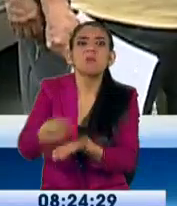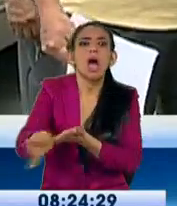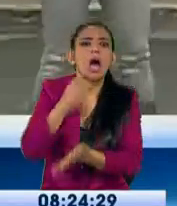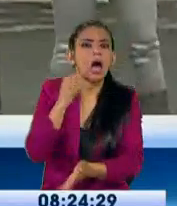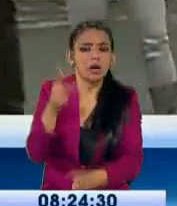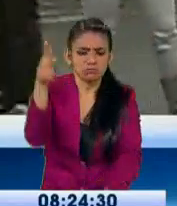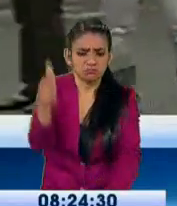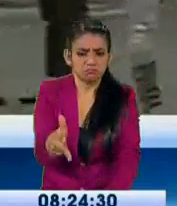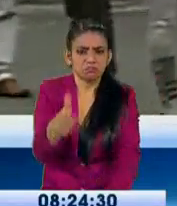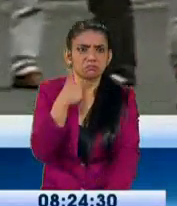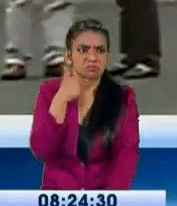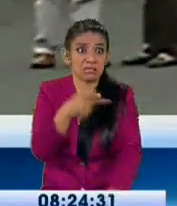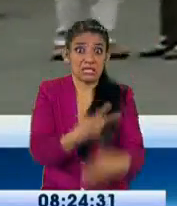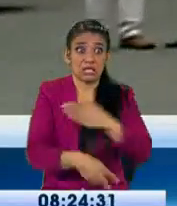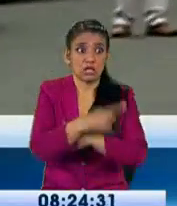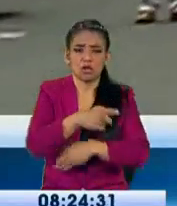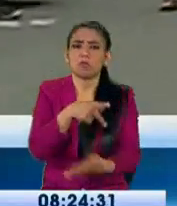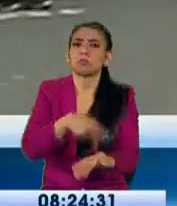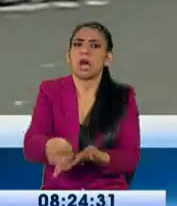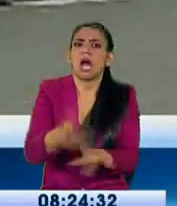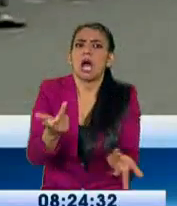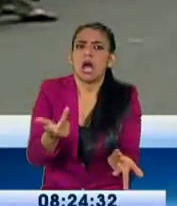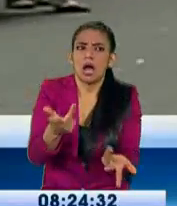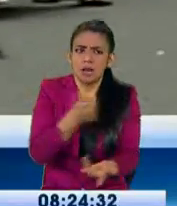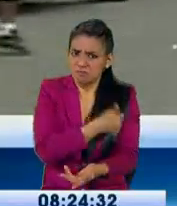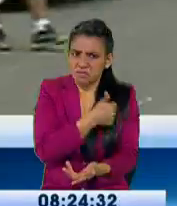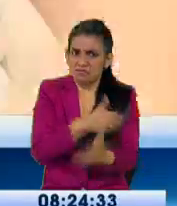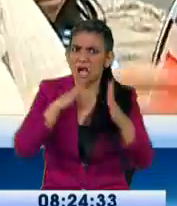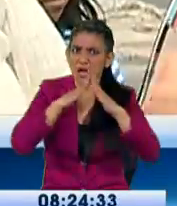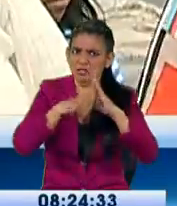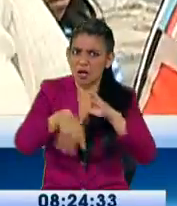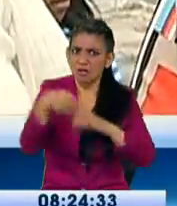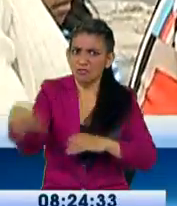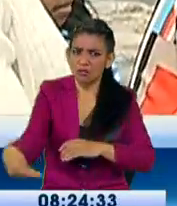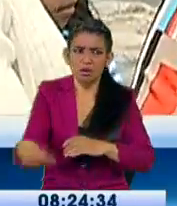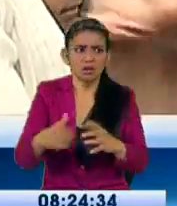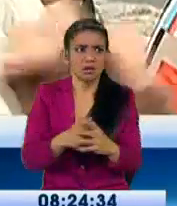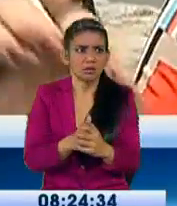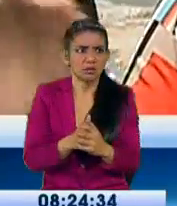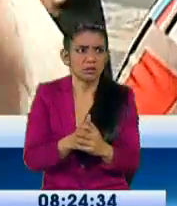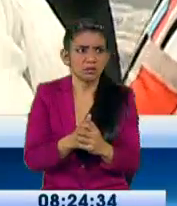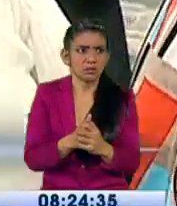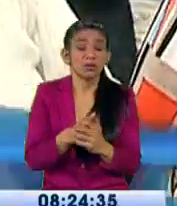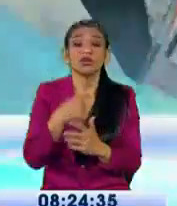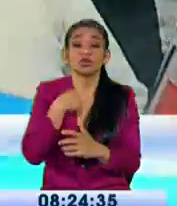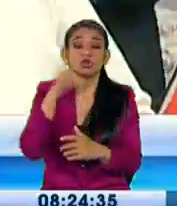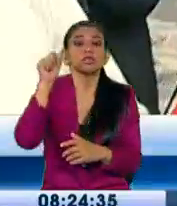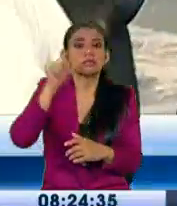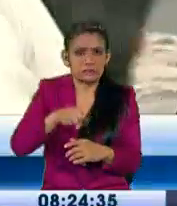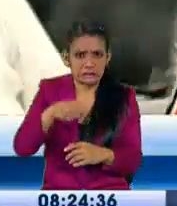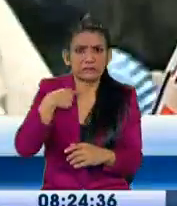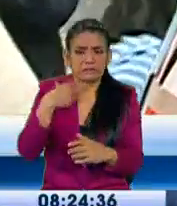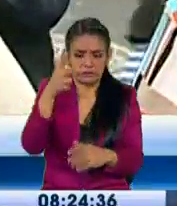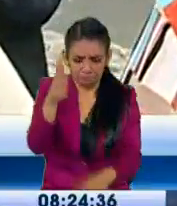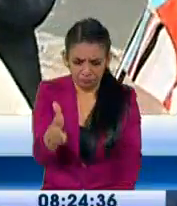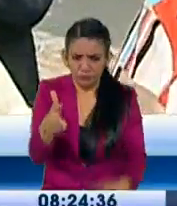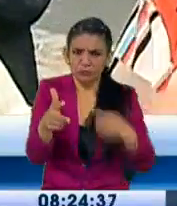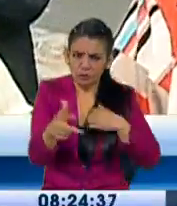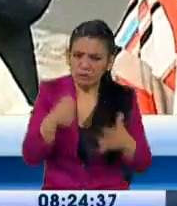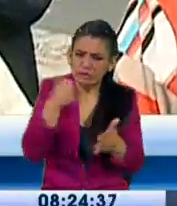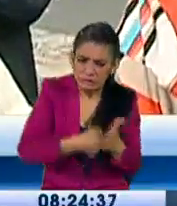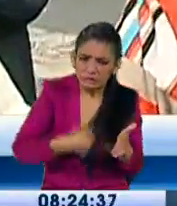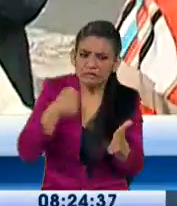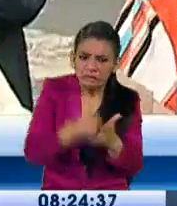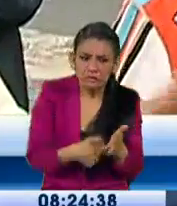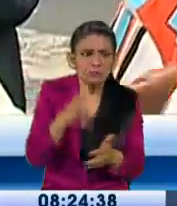estacionar el carro de su hijo afuera de su propia casa yo sí tengo un puesto la fuerza